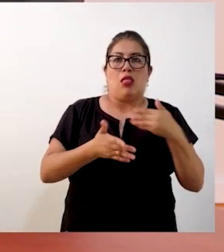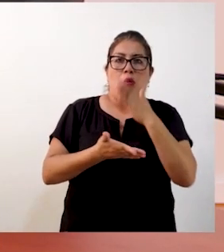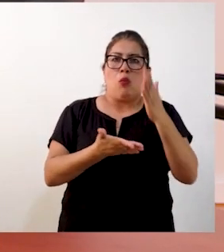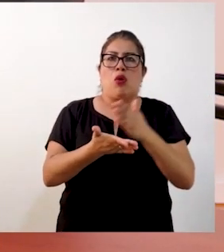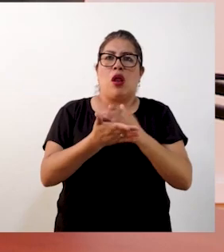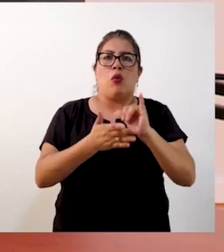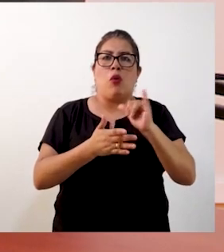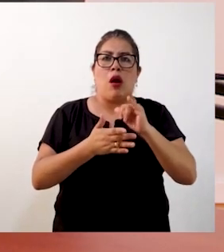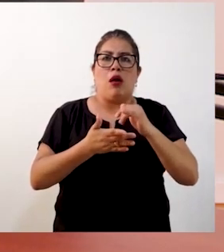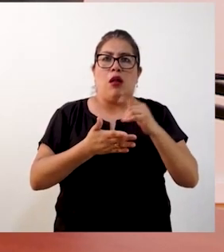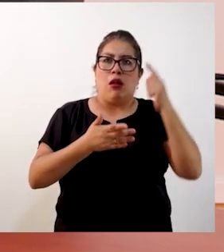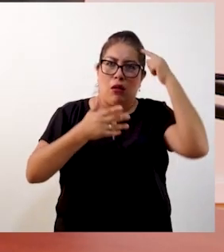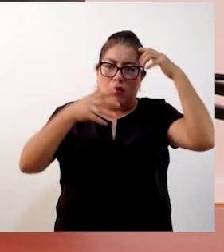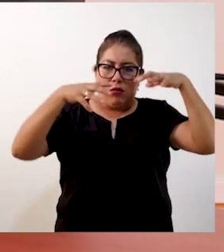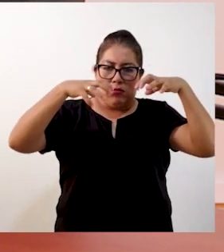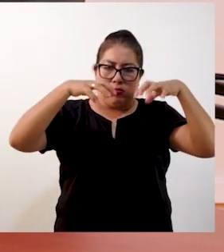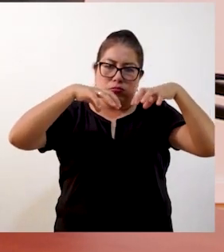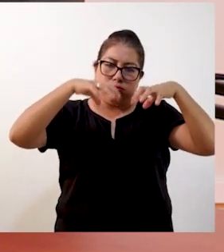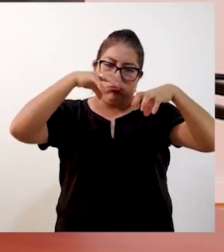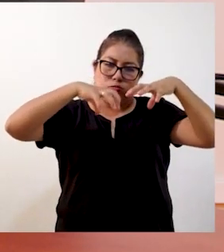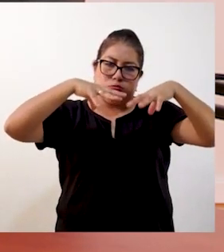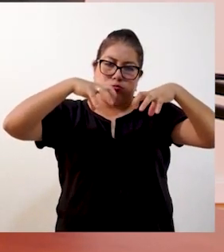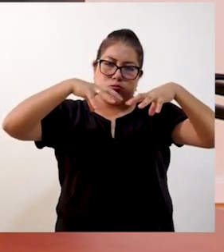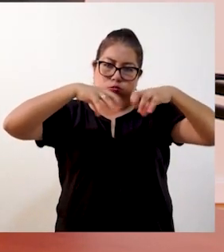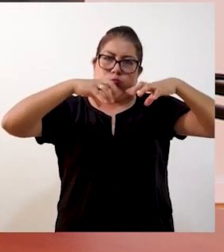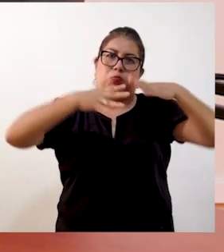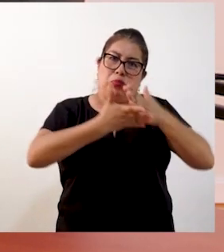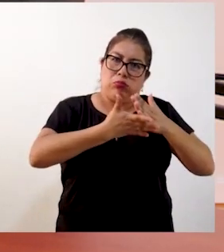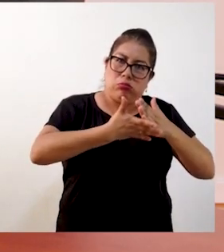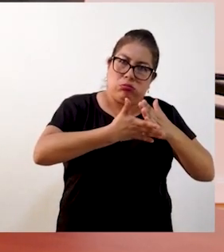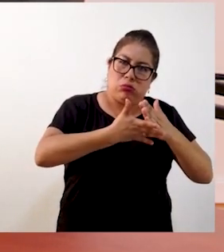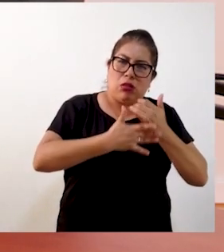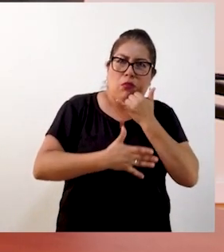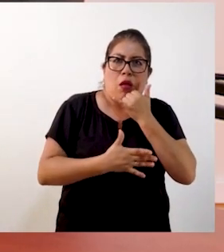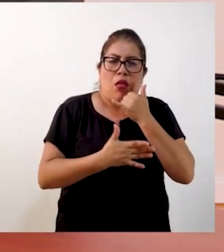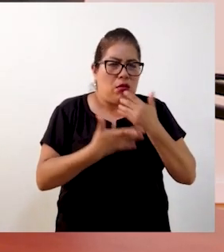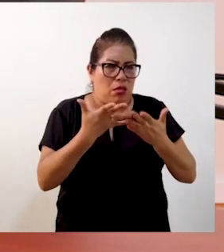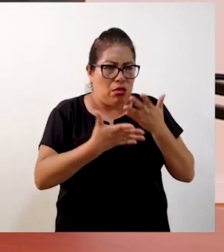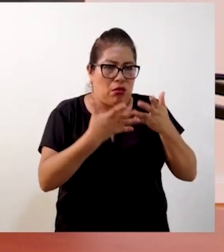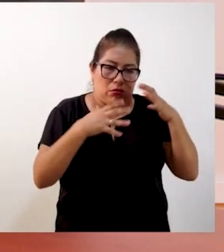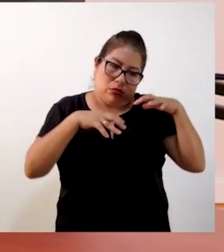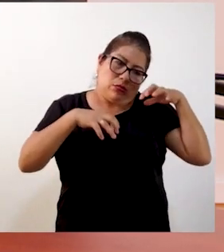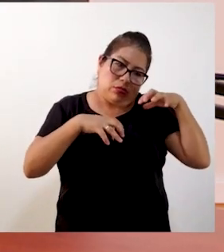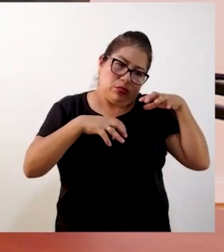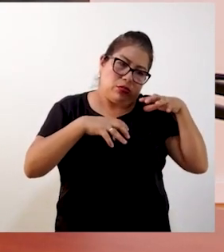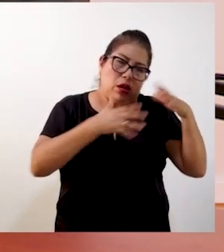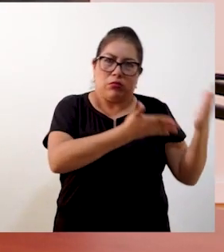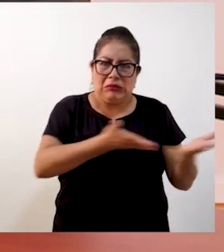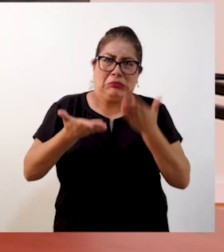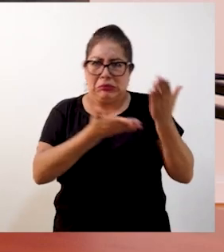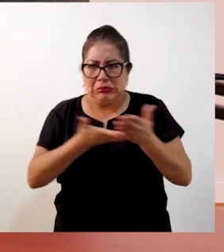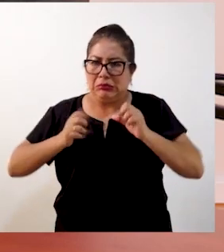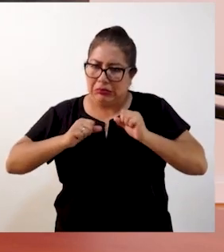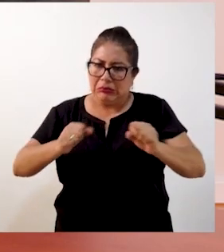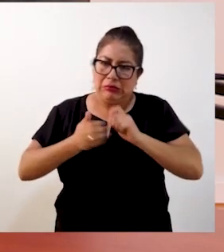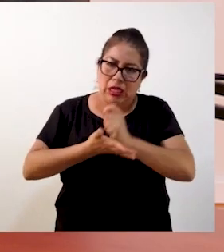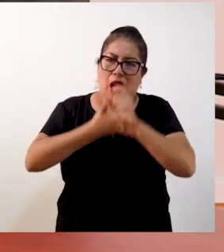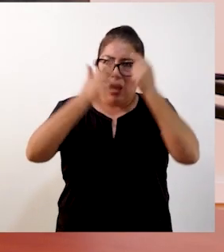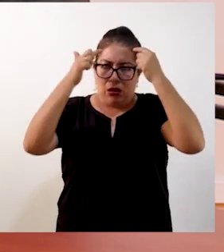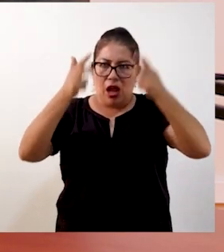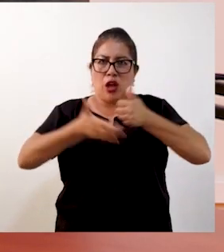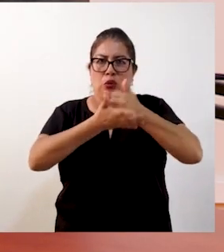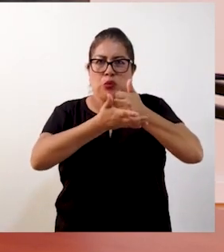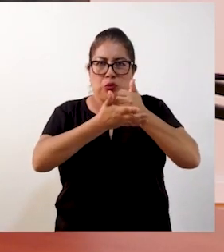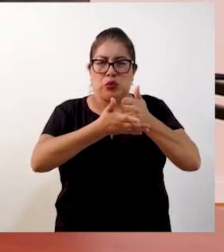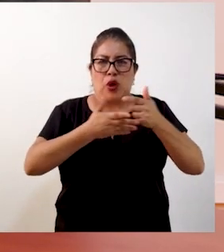un infarto cerebral, se le mueren cierta cantidad de neuronas, pero con terapias, con ejercicio, no se van a regenerar las neuronas,